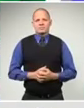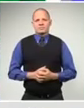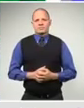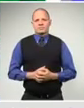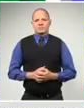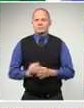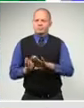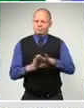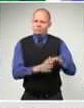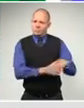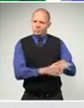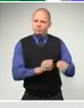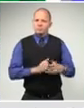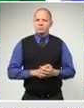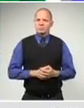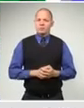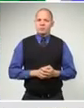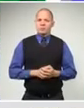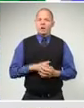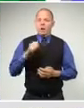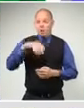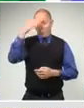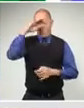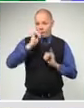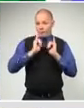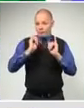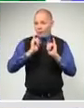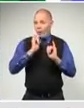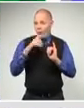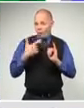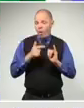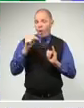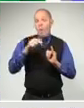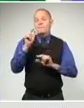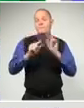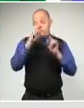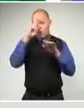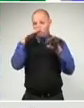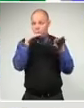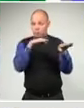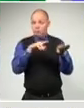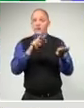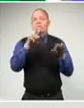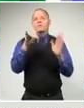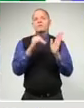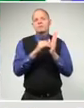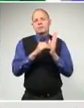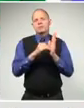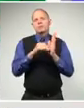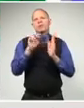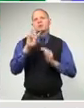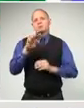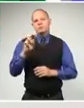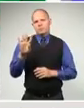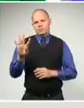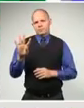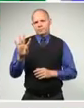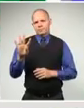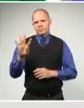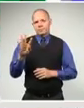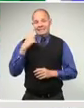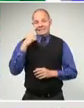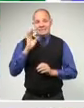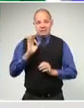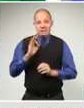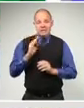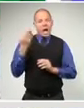En Cuba amanecen 26.034 pacientes ingresados en estos momentos, cifra más elevada que hemos